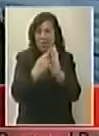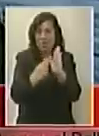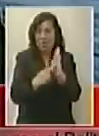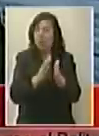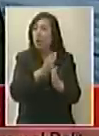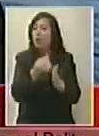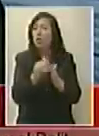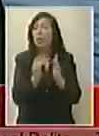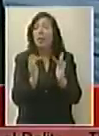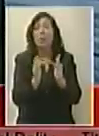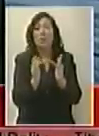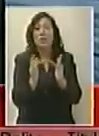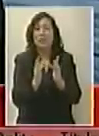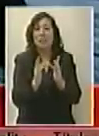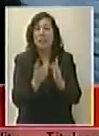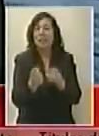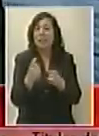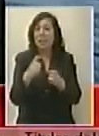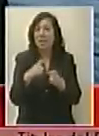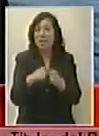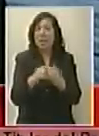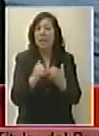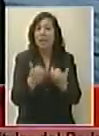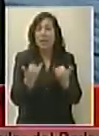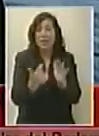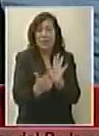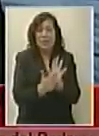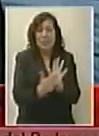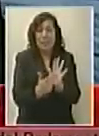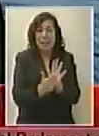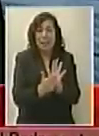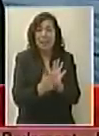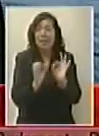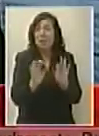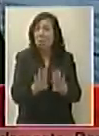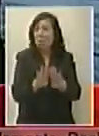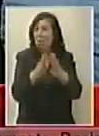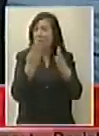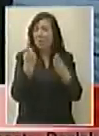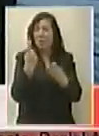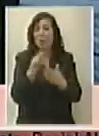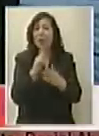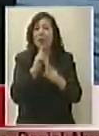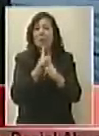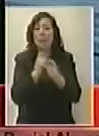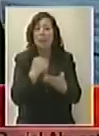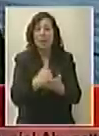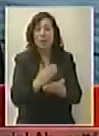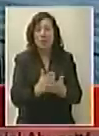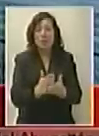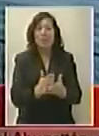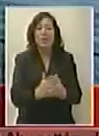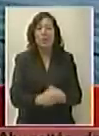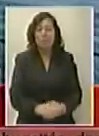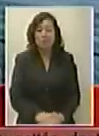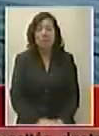hagan todas las precisiones y la implementación de esta ley Entonces siempre las puertas han estado abiertas a la